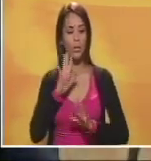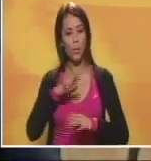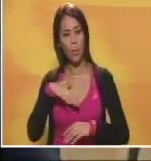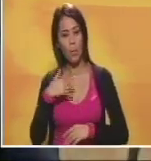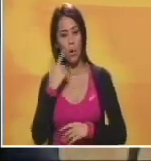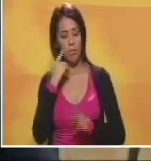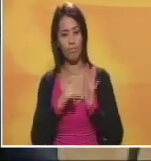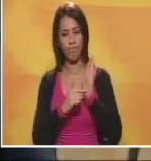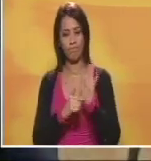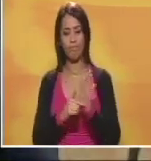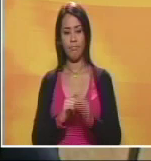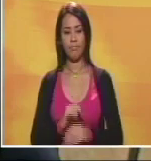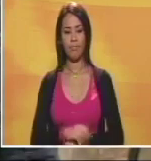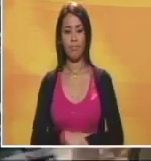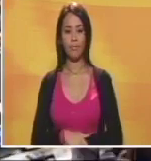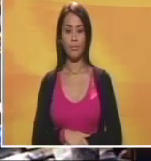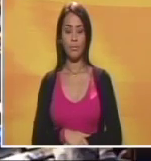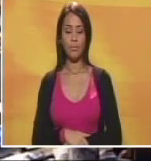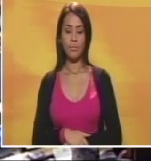permitido esa opción.